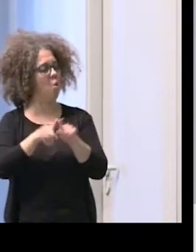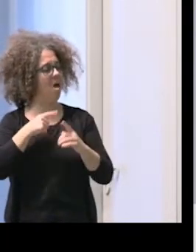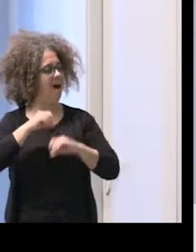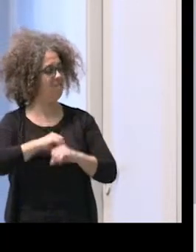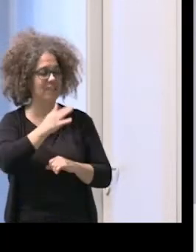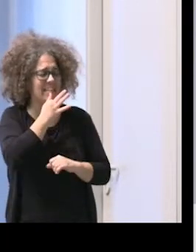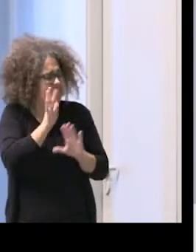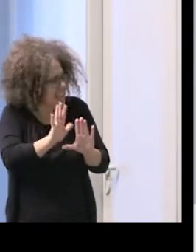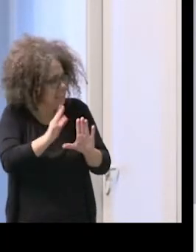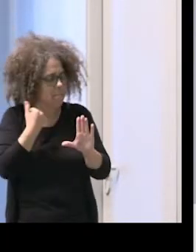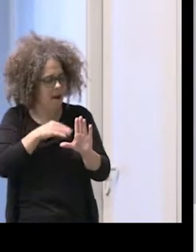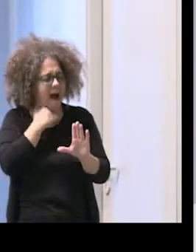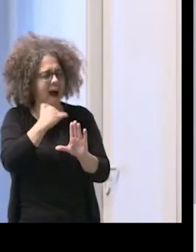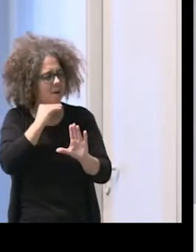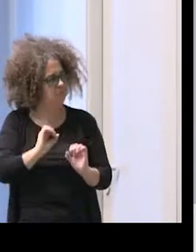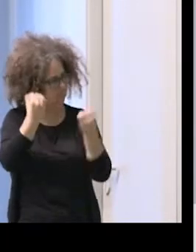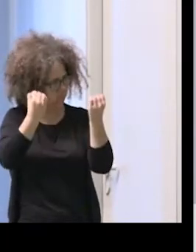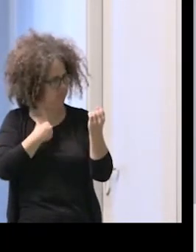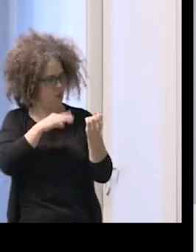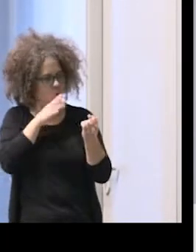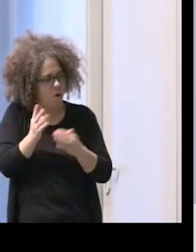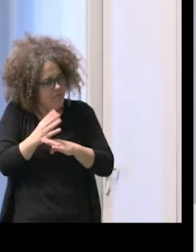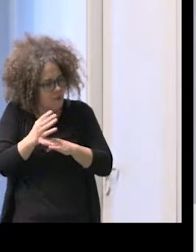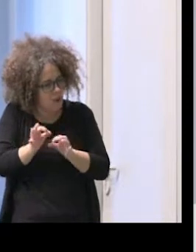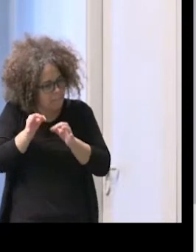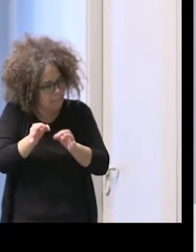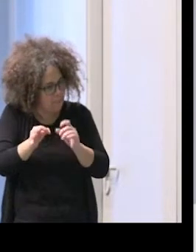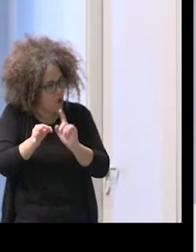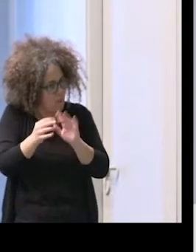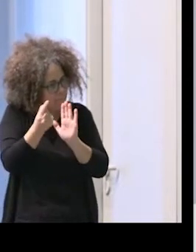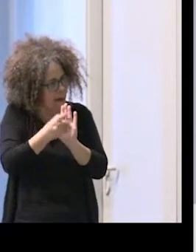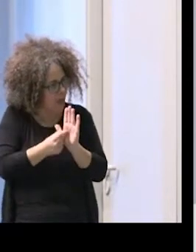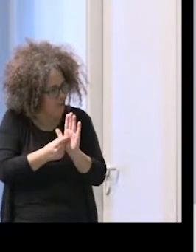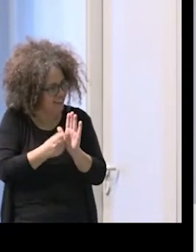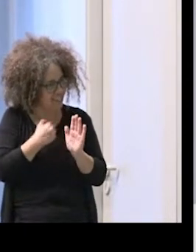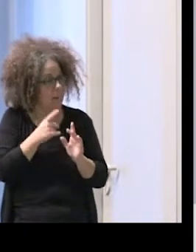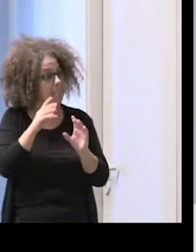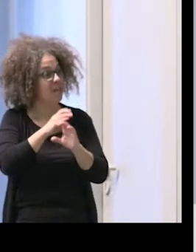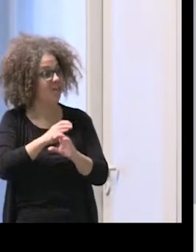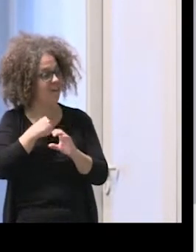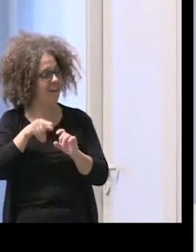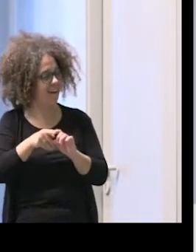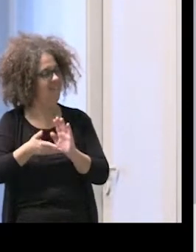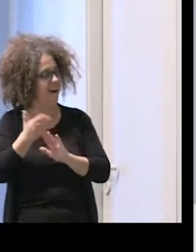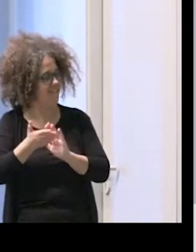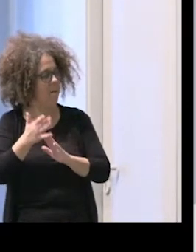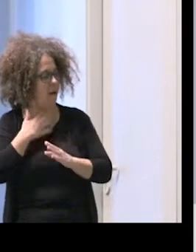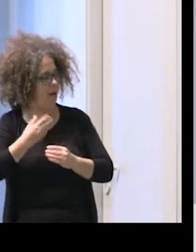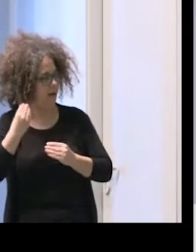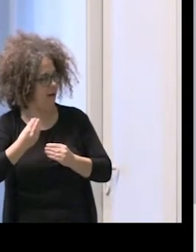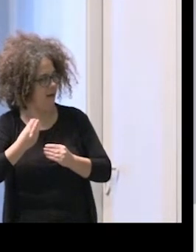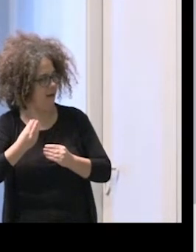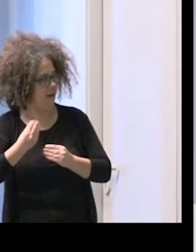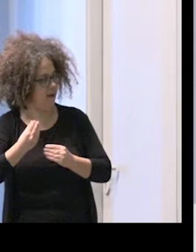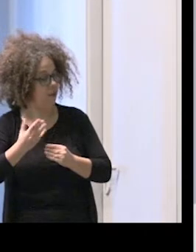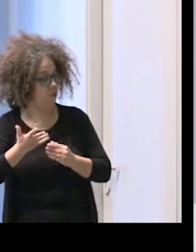pero con suficiente actividad funcional y marcadores biológicos para darnos confianza que teníamos una población de células ciliadas.